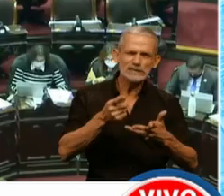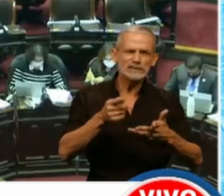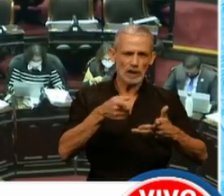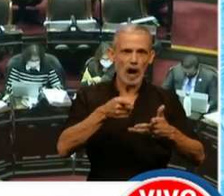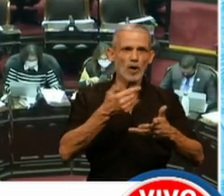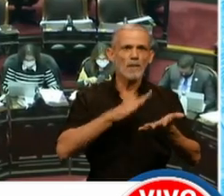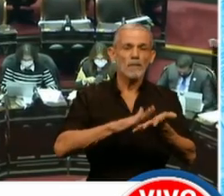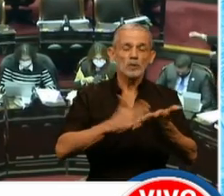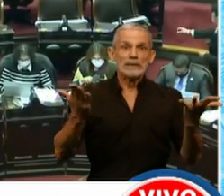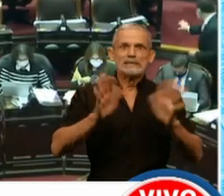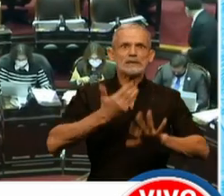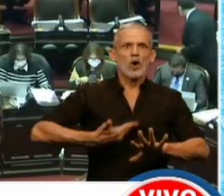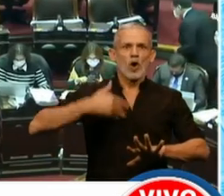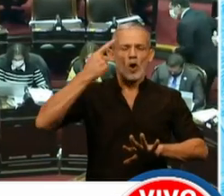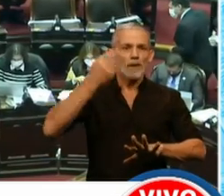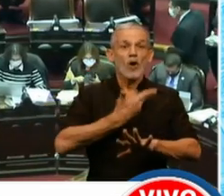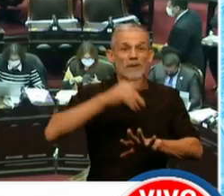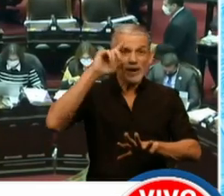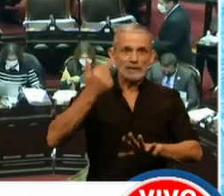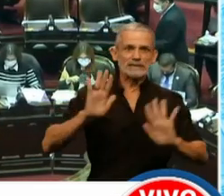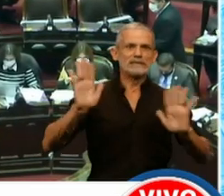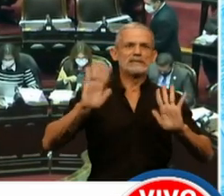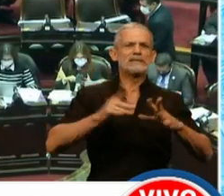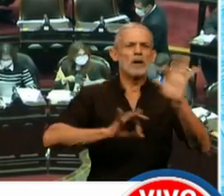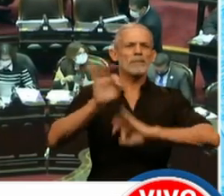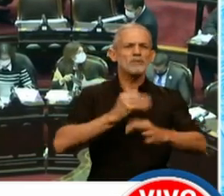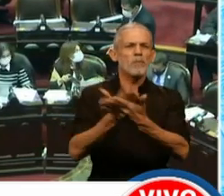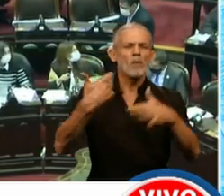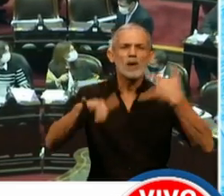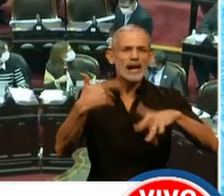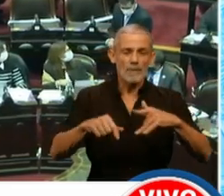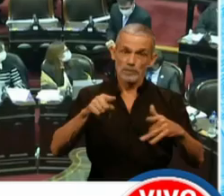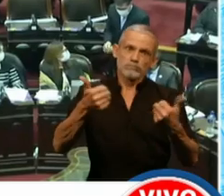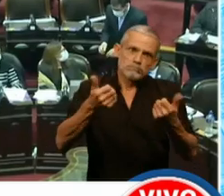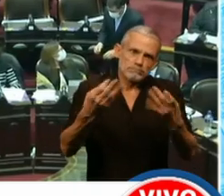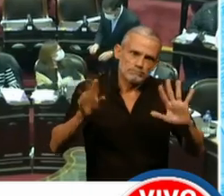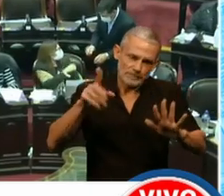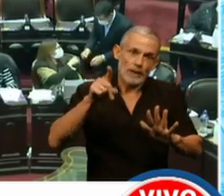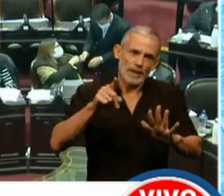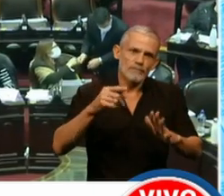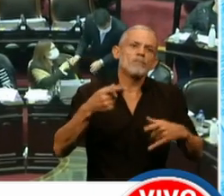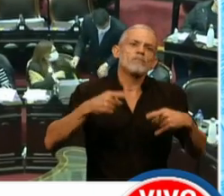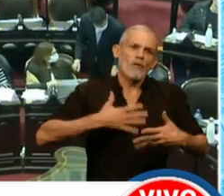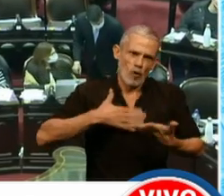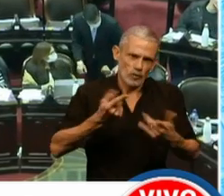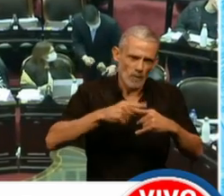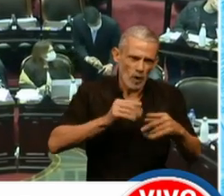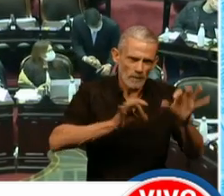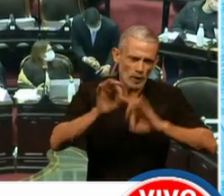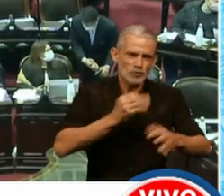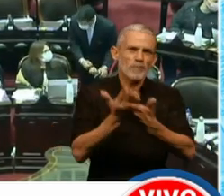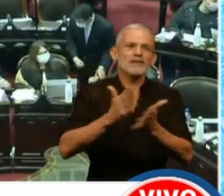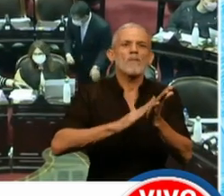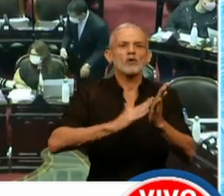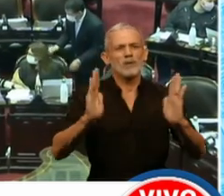el gobierno se ha visto obligado a presentar un proyecto en buena hora lo saludamos este pero